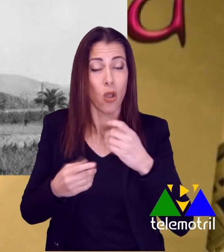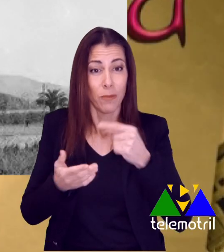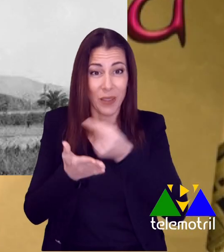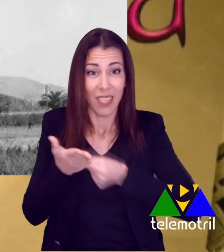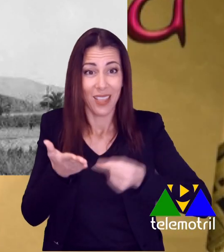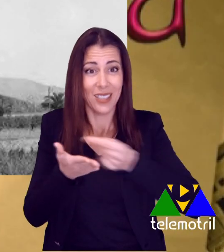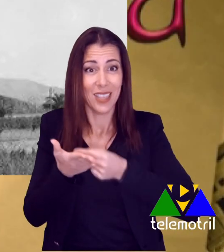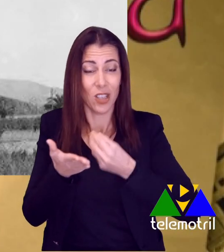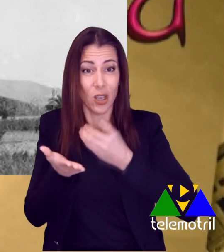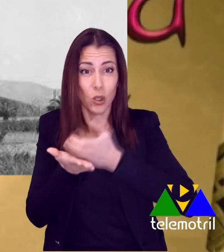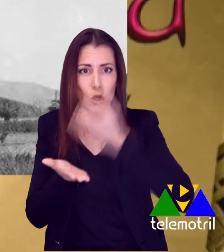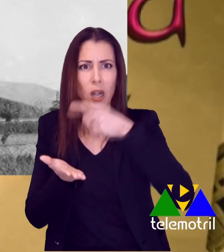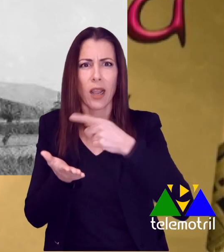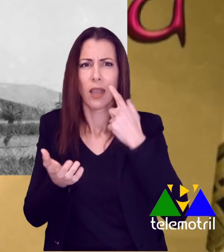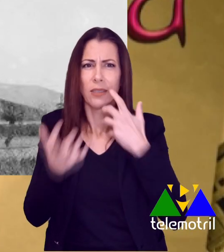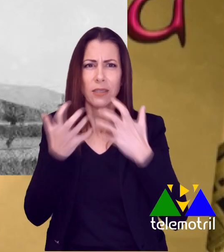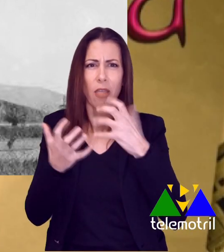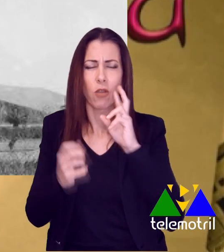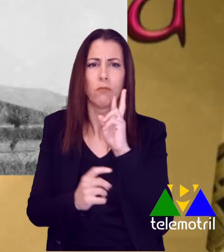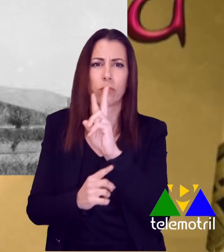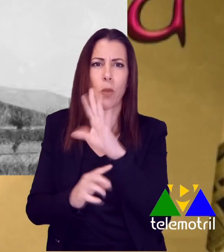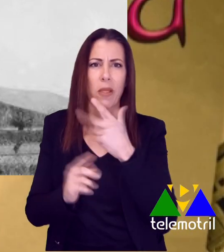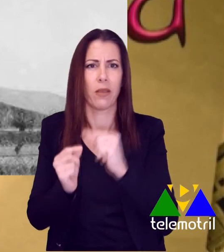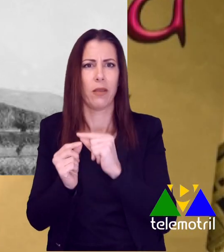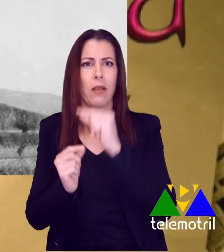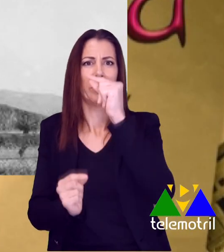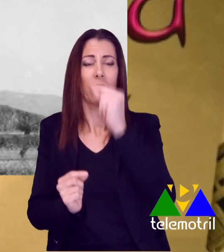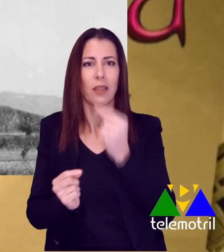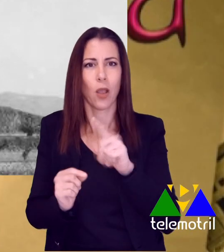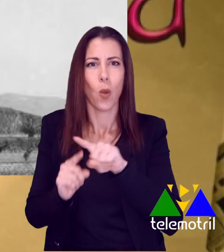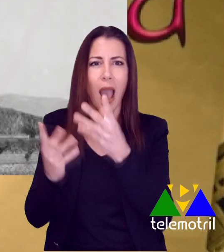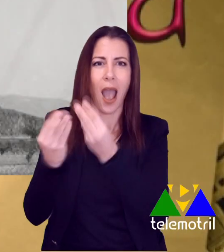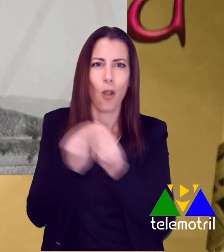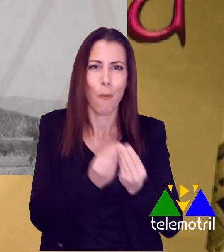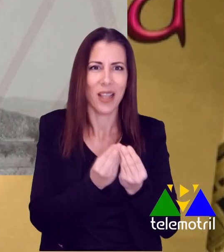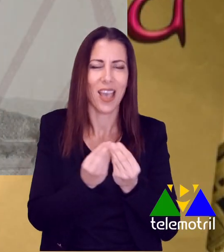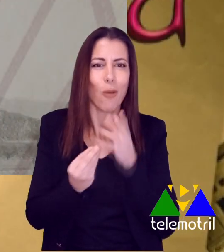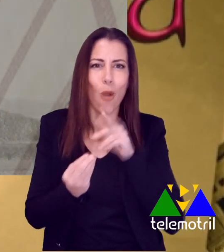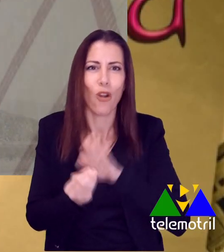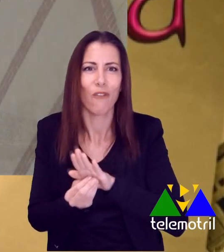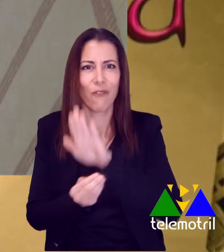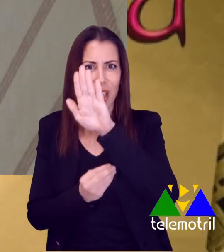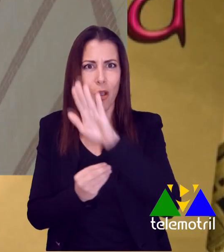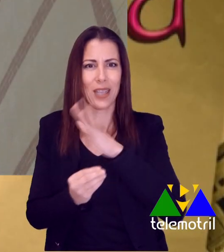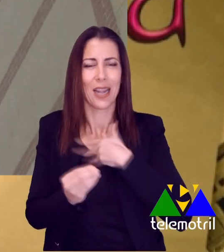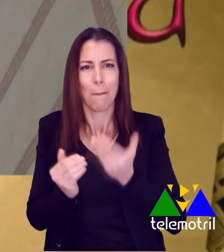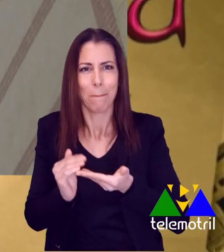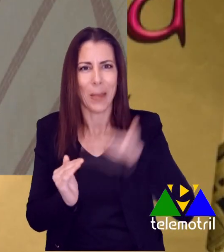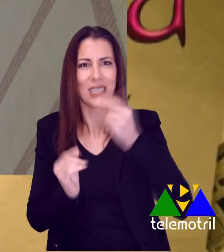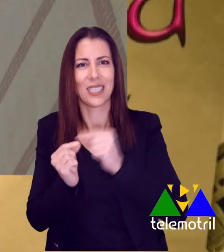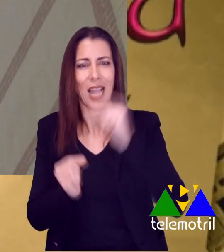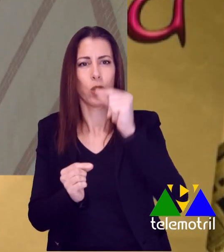torre, se le da sensación de verticalidad, un poco para acompañar la verticalidad del propio cerro hacia arriba se